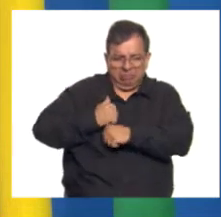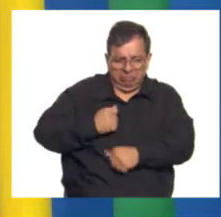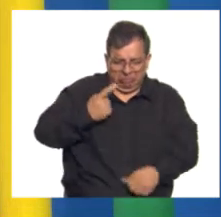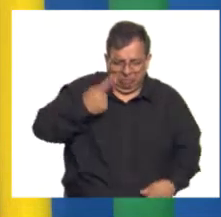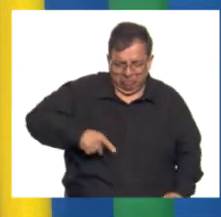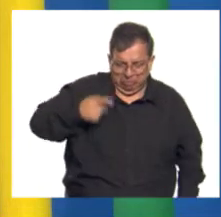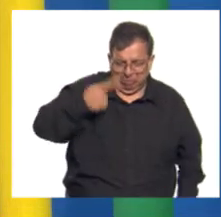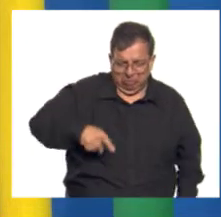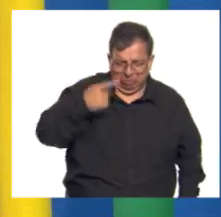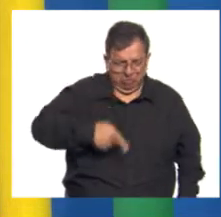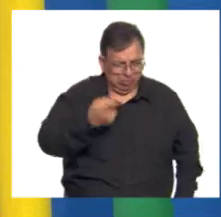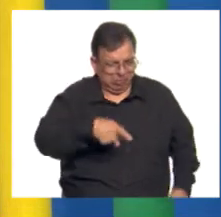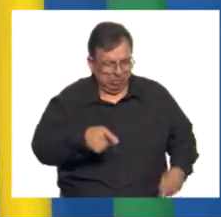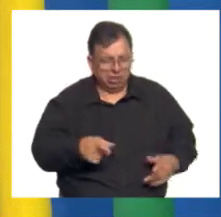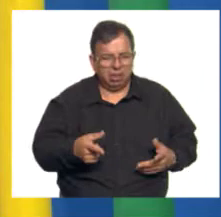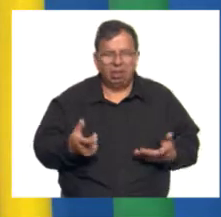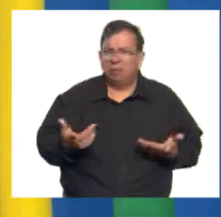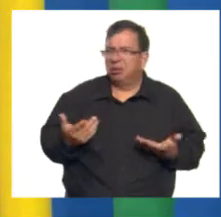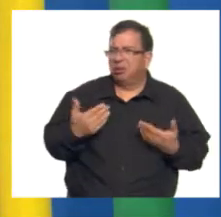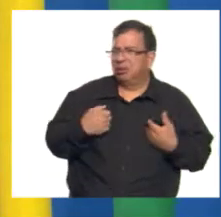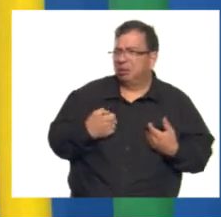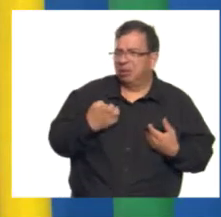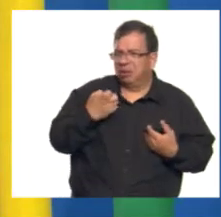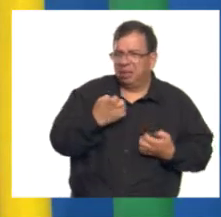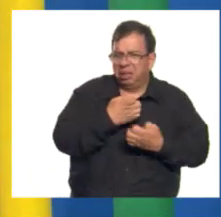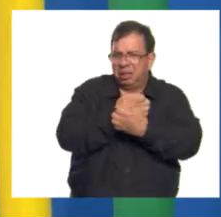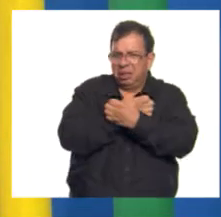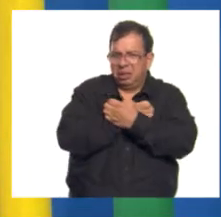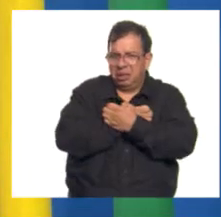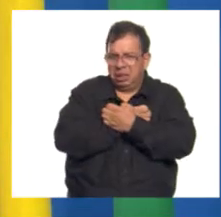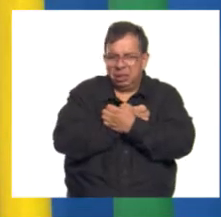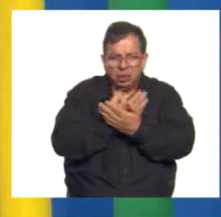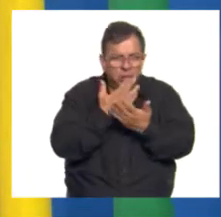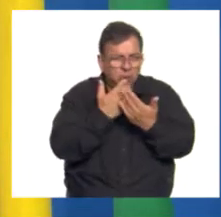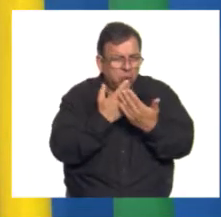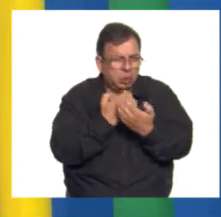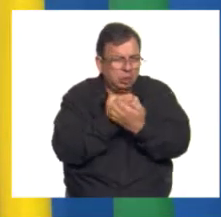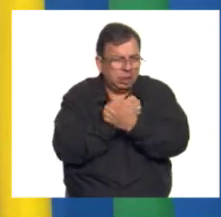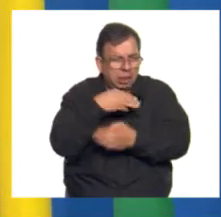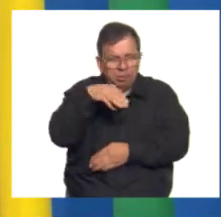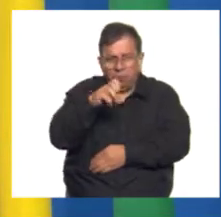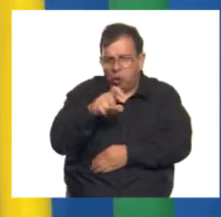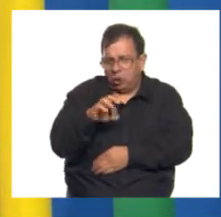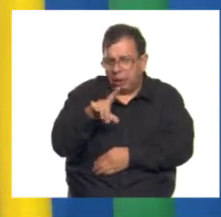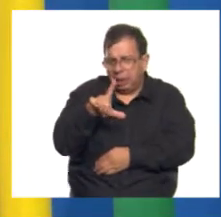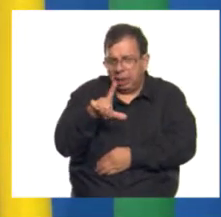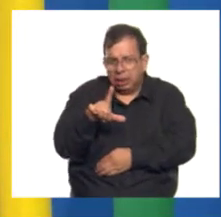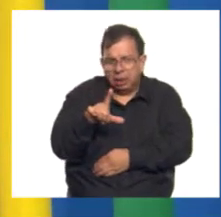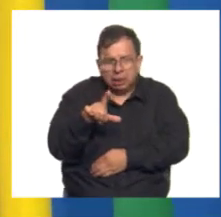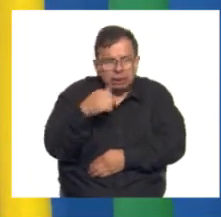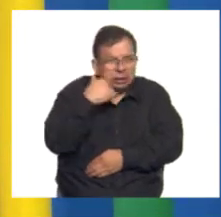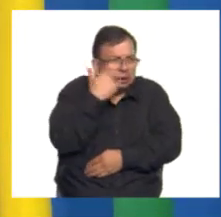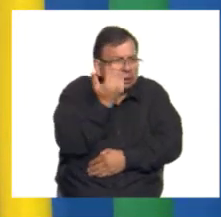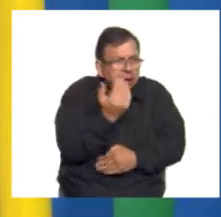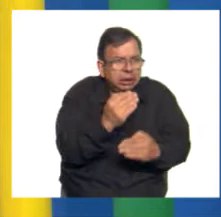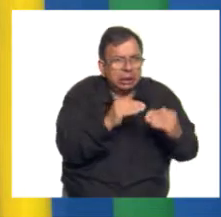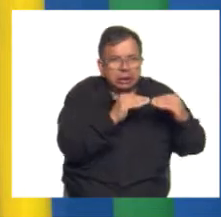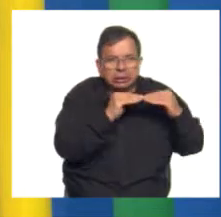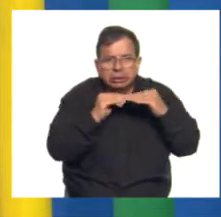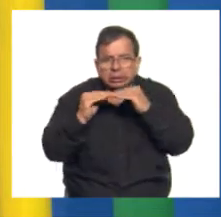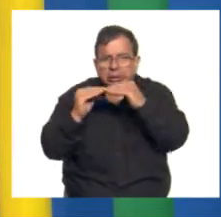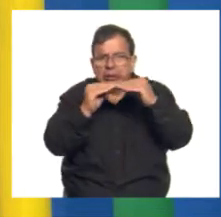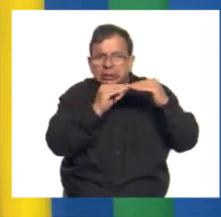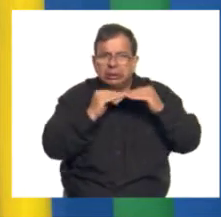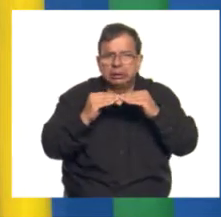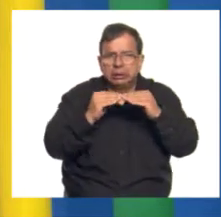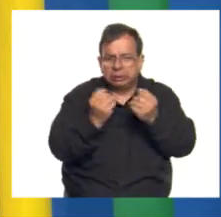entiendo bien por qué pensarían que esta educación era inmoral, si lo que buscaban era la igualdad y el